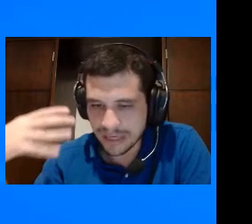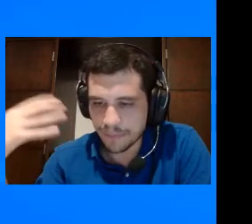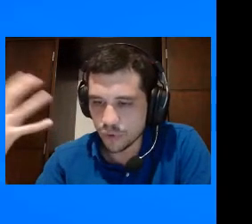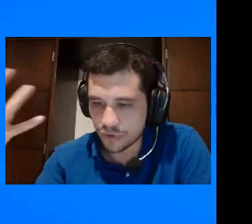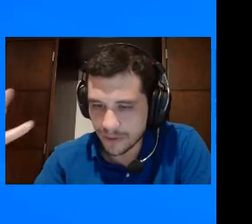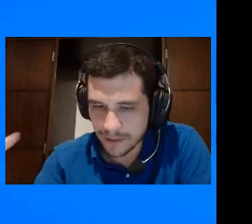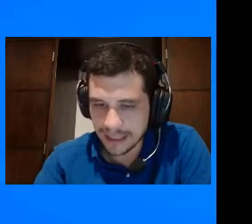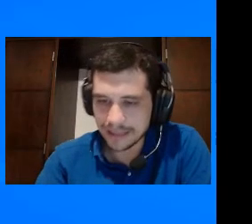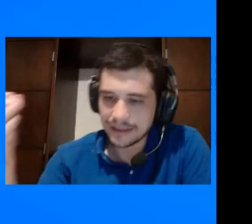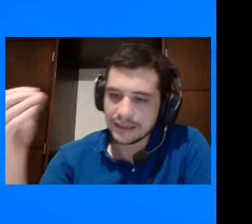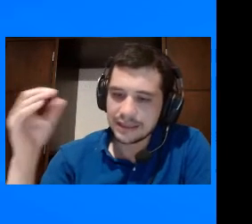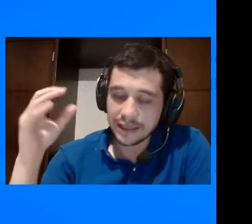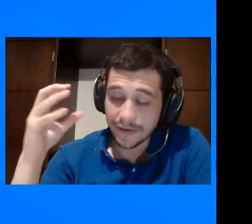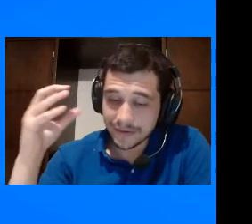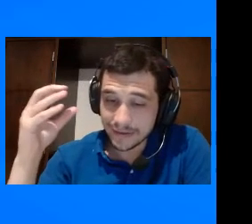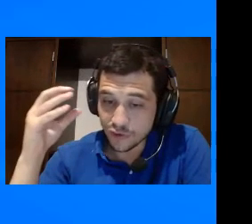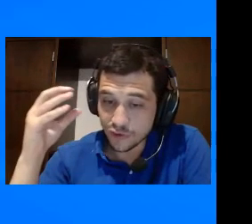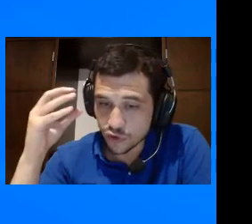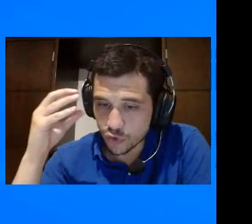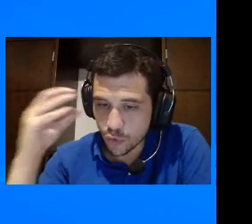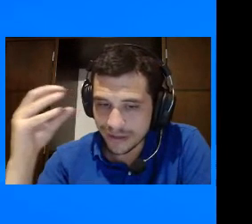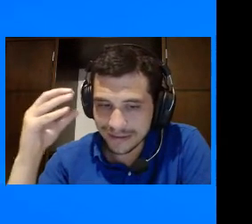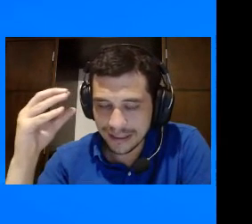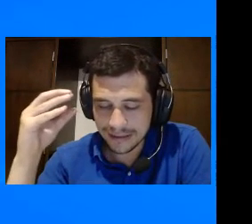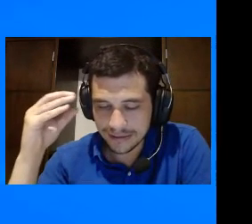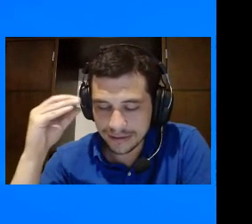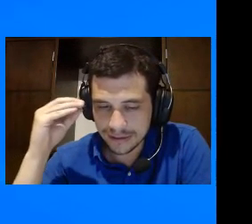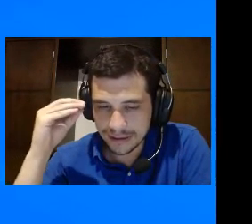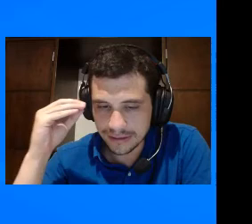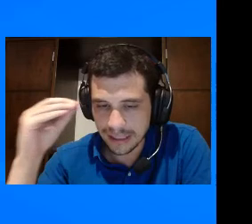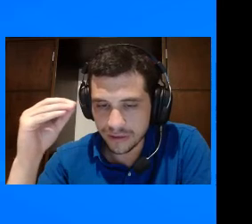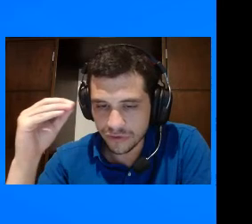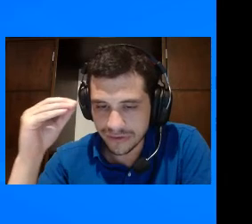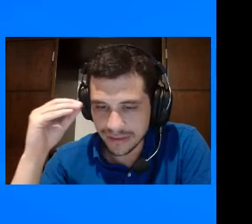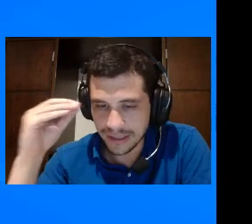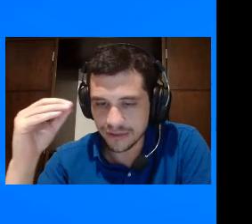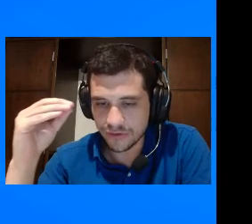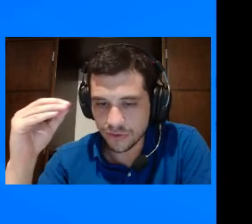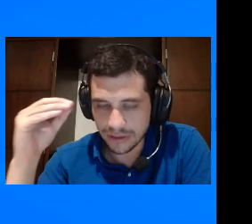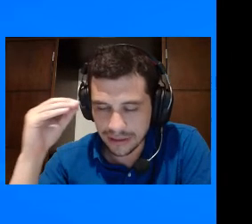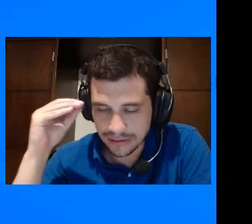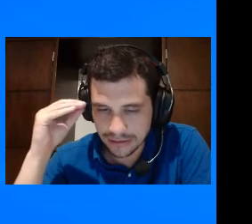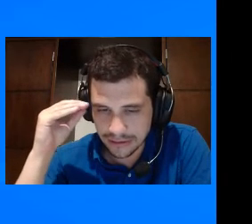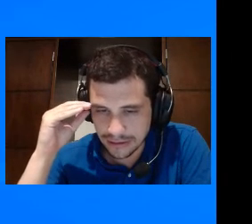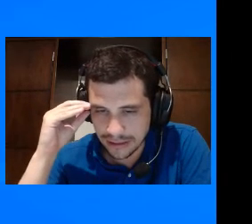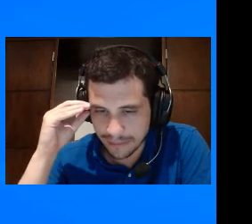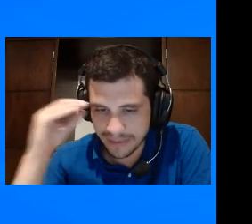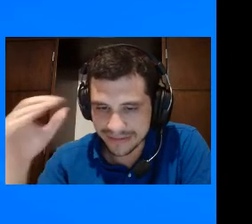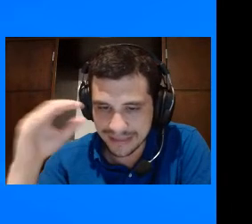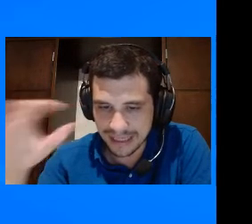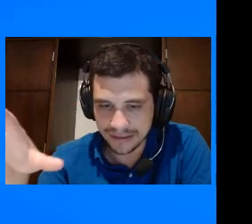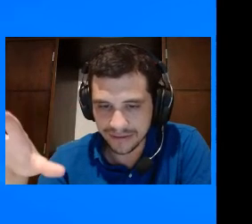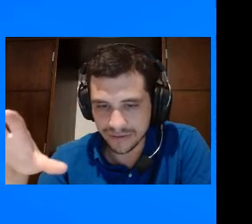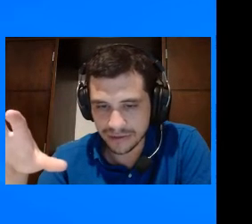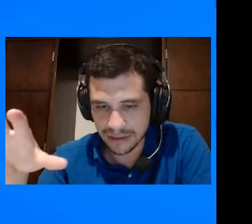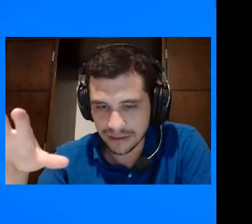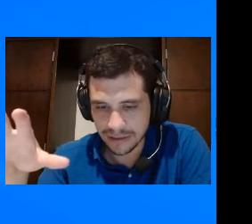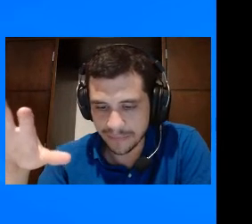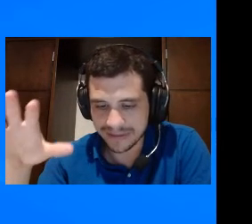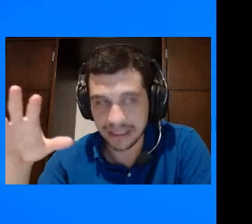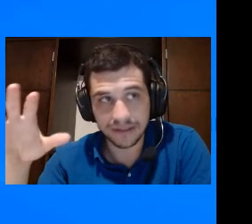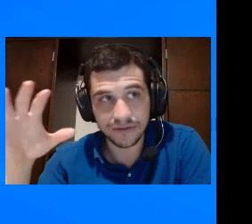desarrollo y la productividad, y a veces nos cuesta sentarnos en silencio a prestar